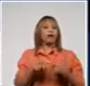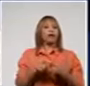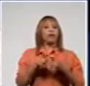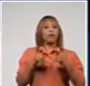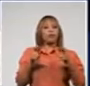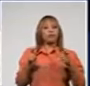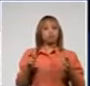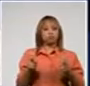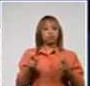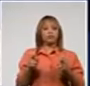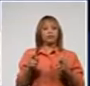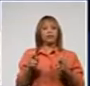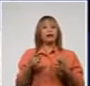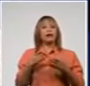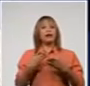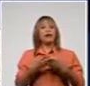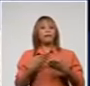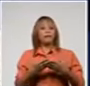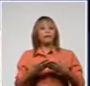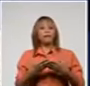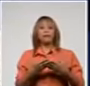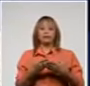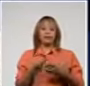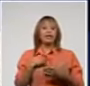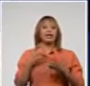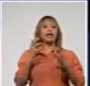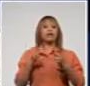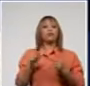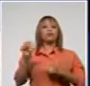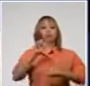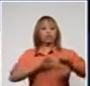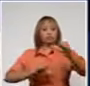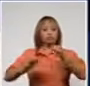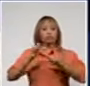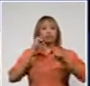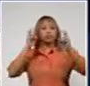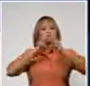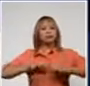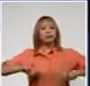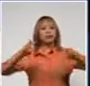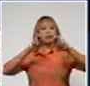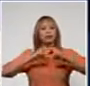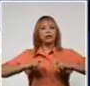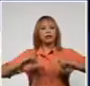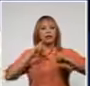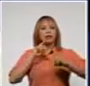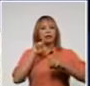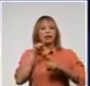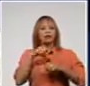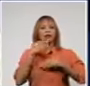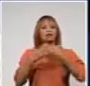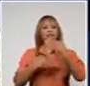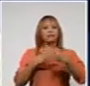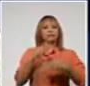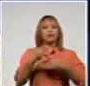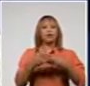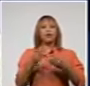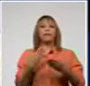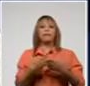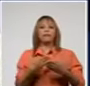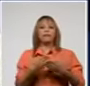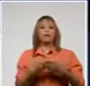se incrementan el número de laboratorios de biología molecular que están procesando muestras para el